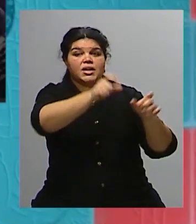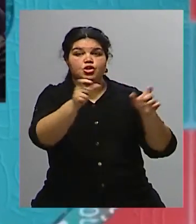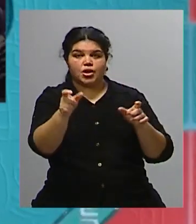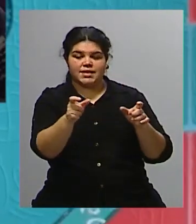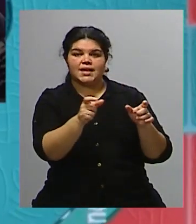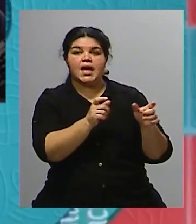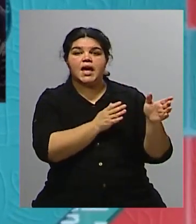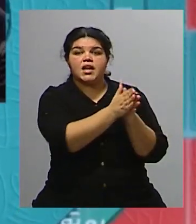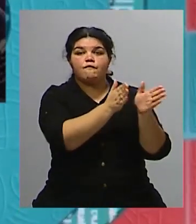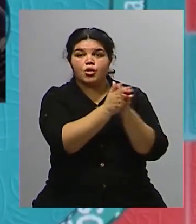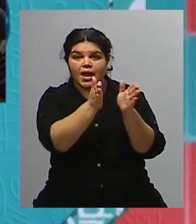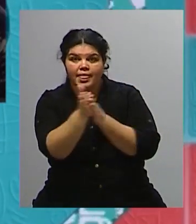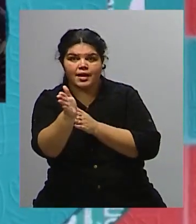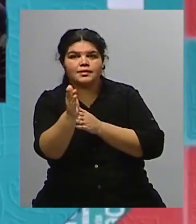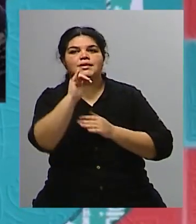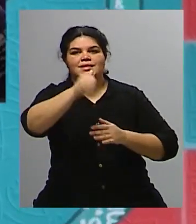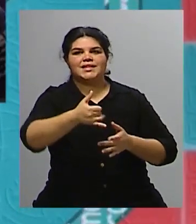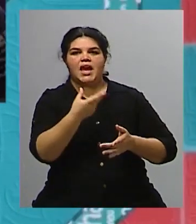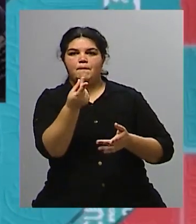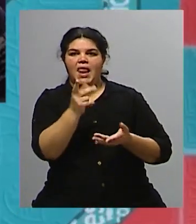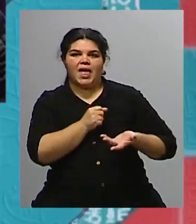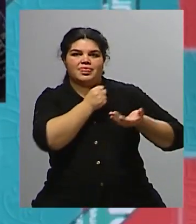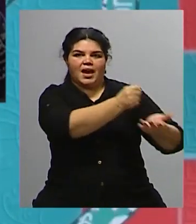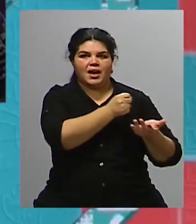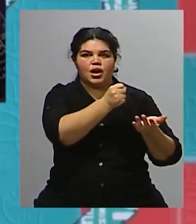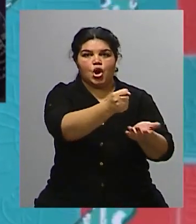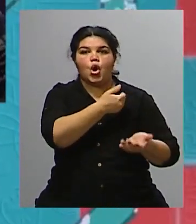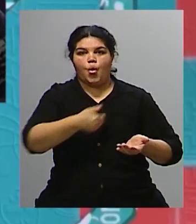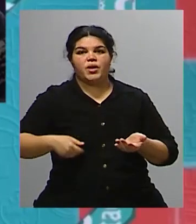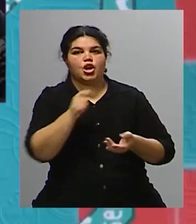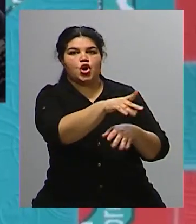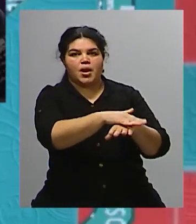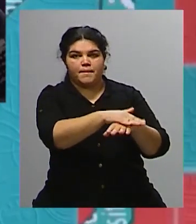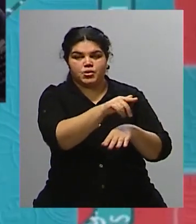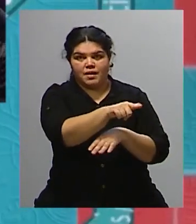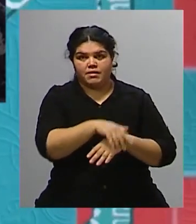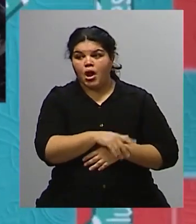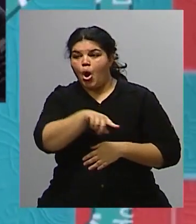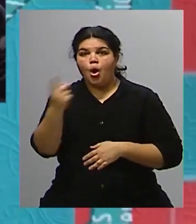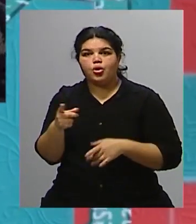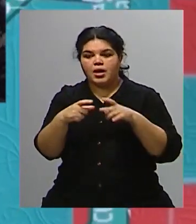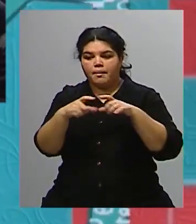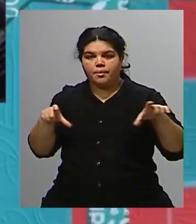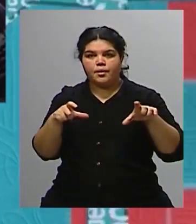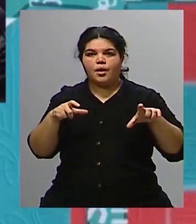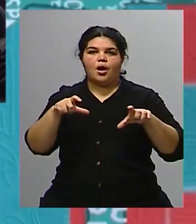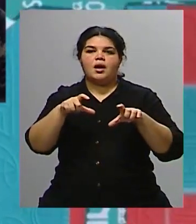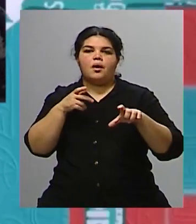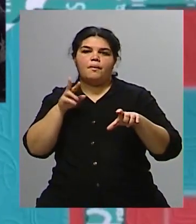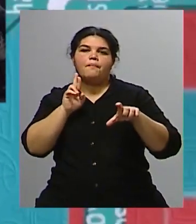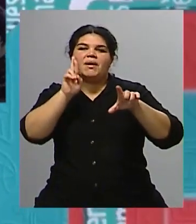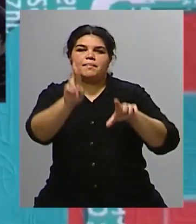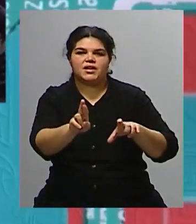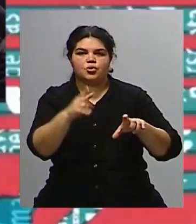estipendio mensual, mientras que las personas que tienen un visado humanitario no. Y muchas veces tiene que ver con esas y con otras cuestiones por las cuales